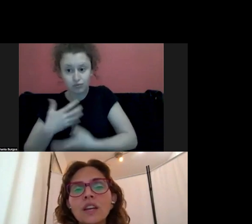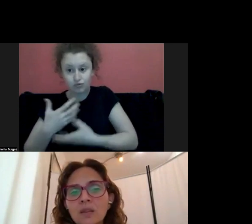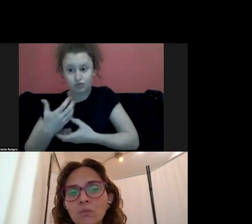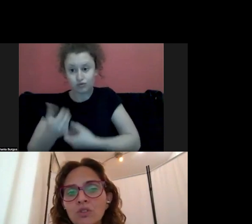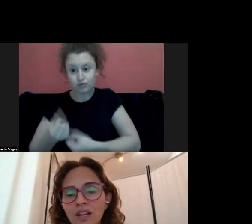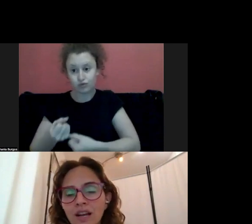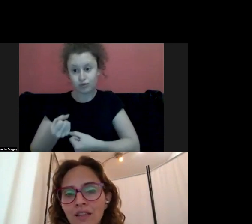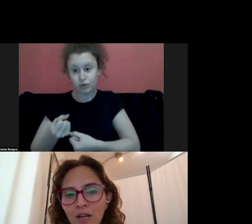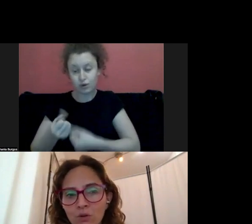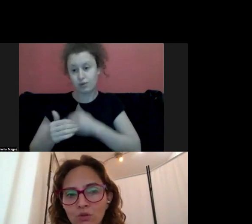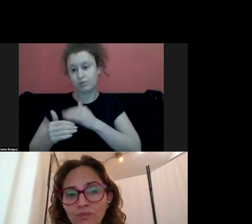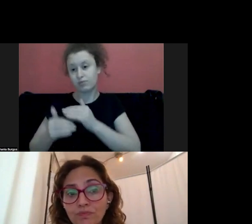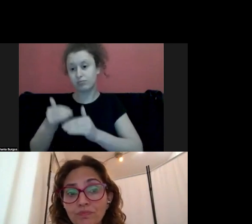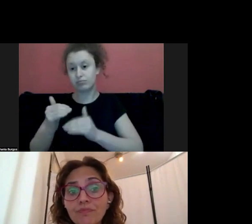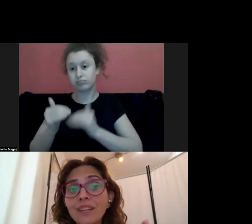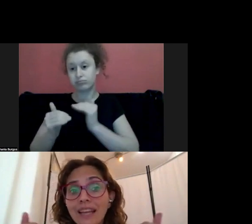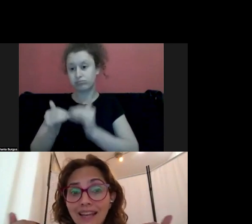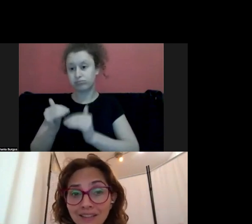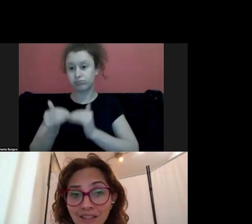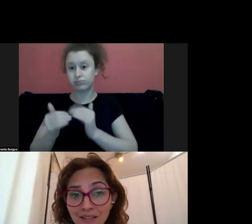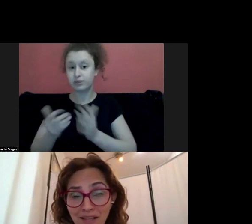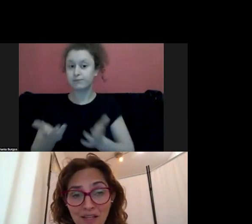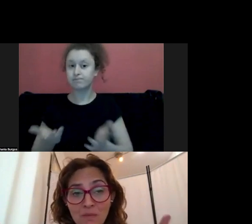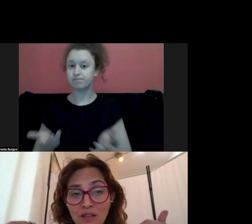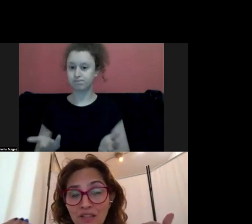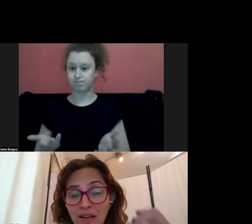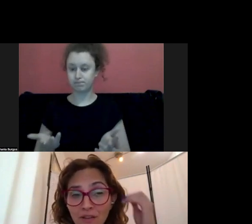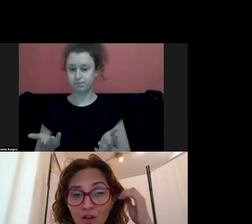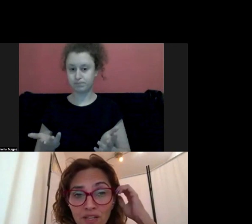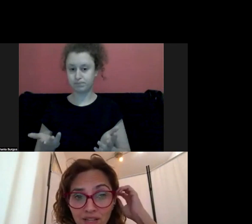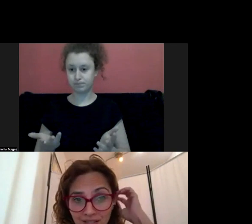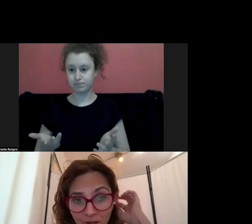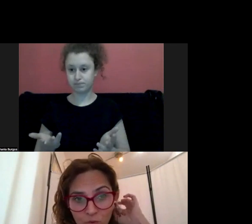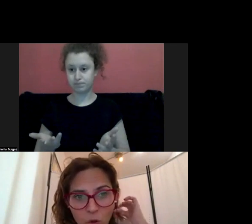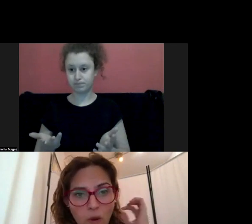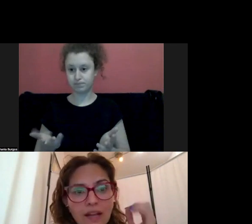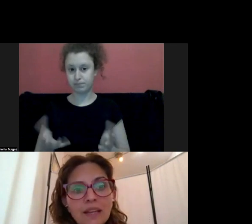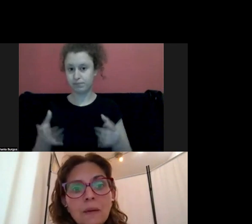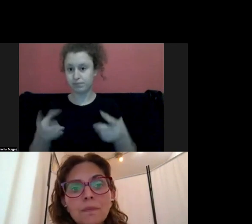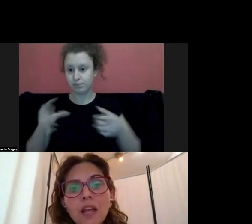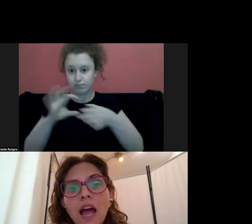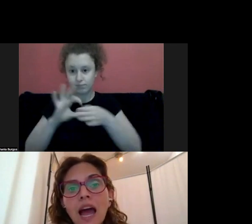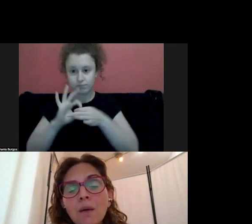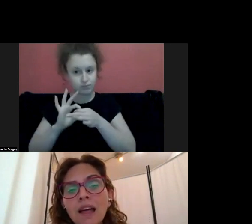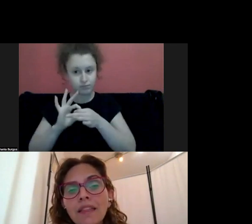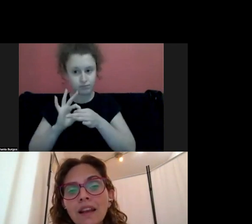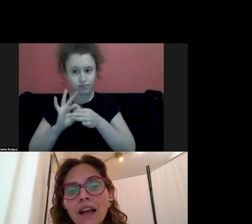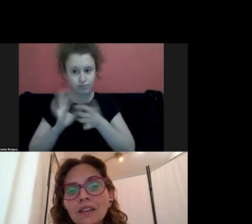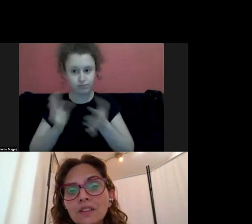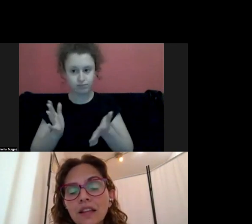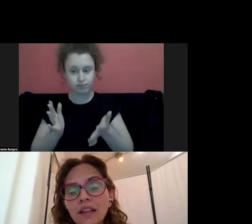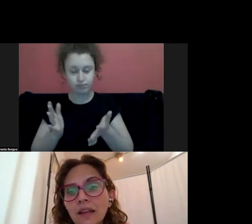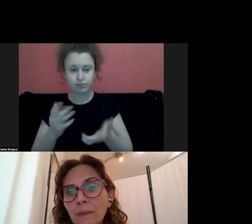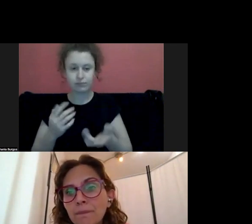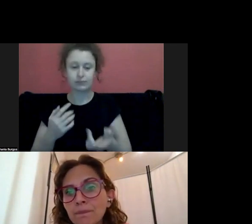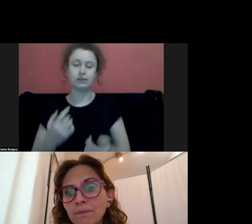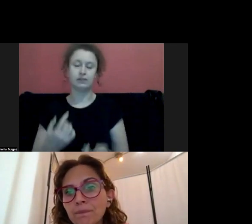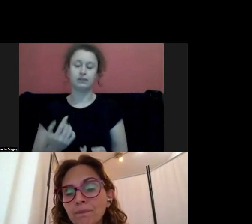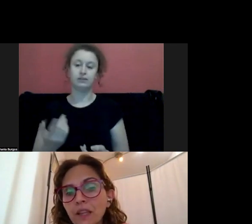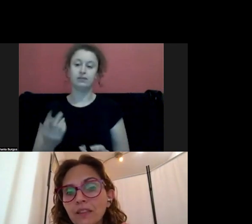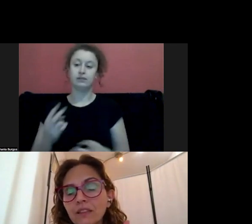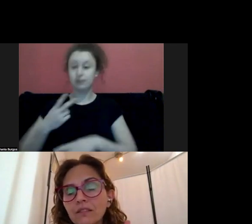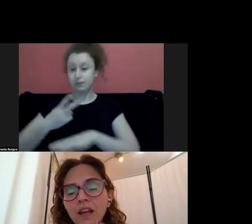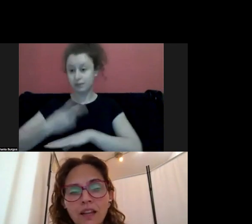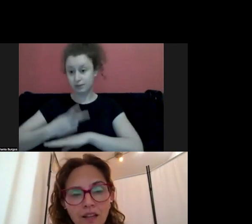Autismo y ritmos circadianos. Existen investigaciones, esta que os pongo aquí, habla de las